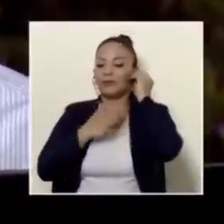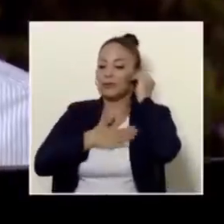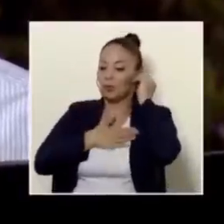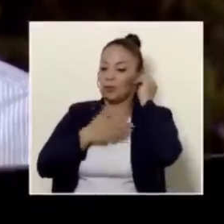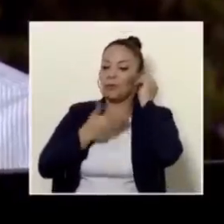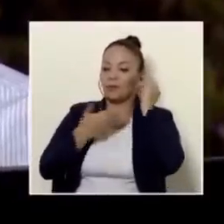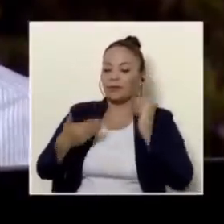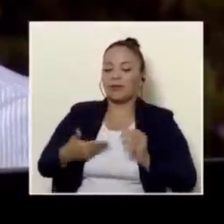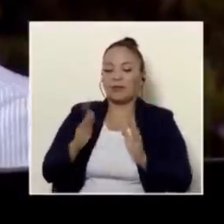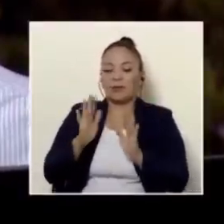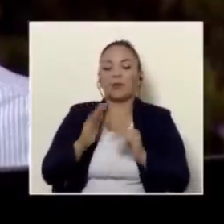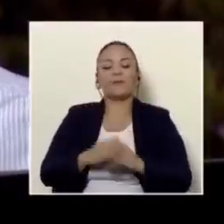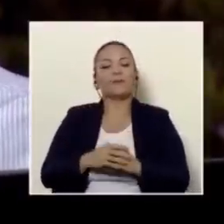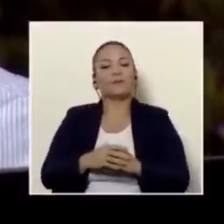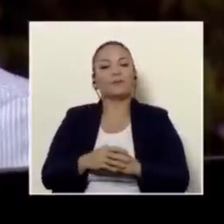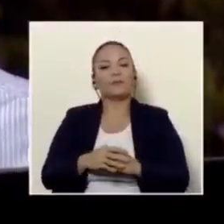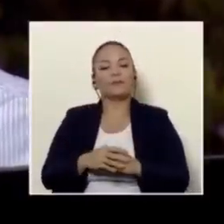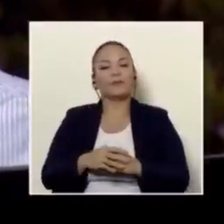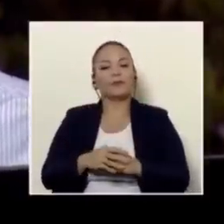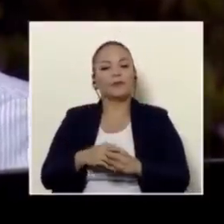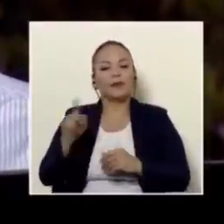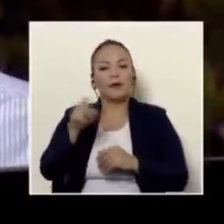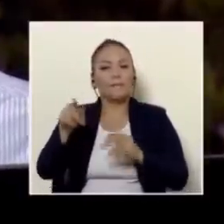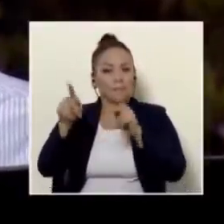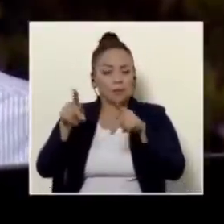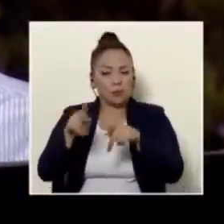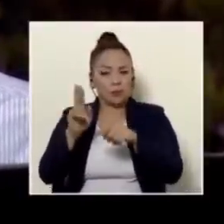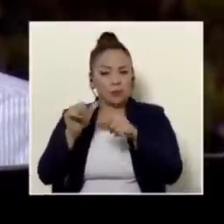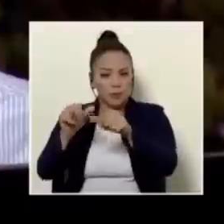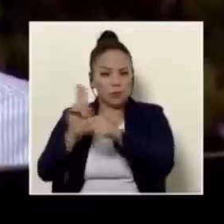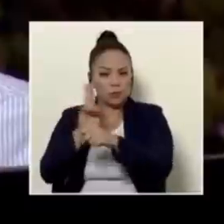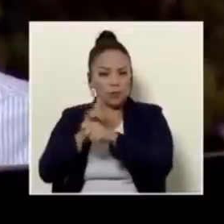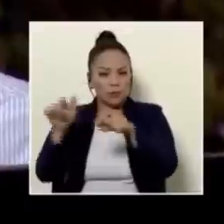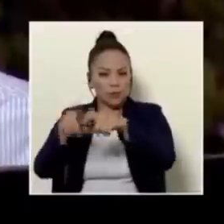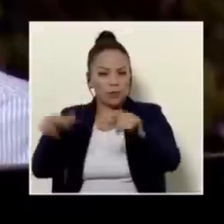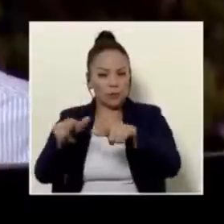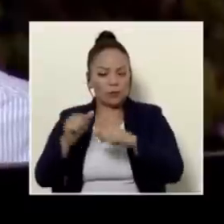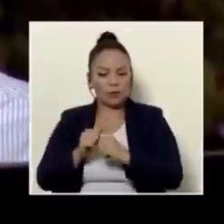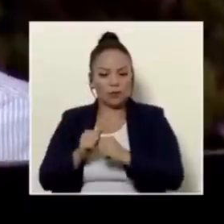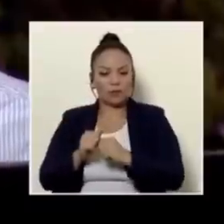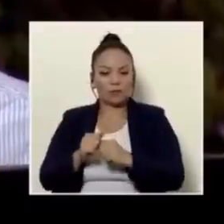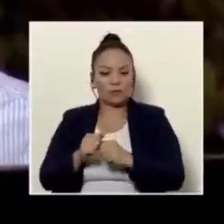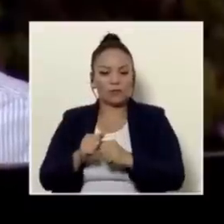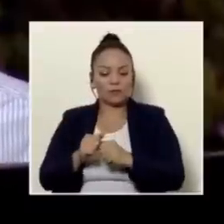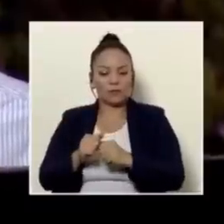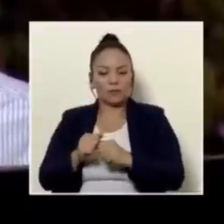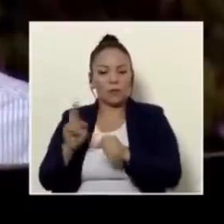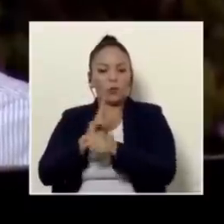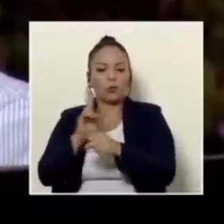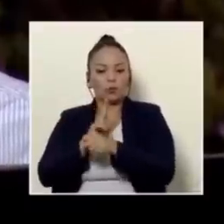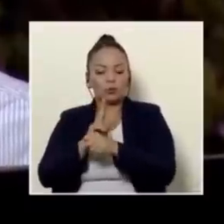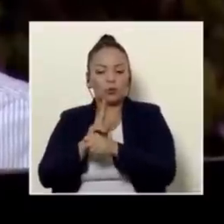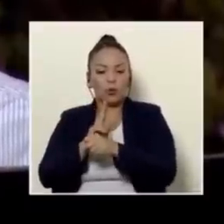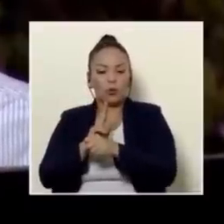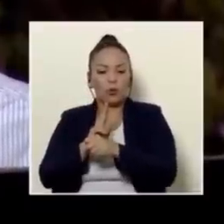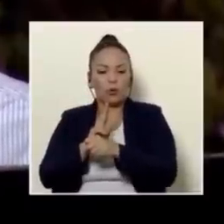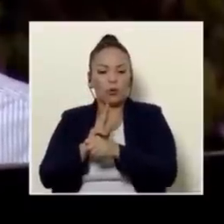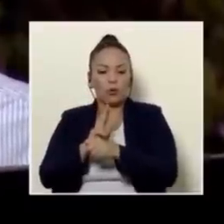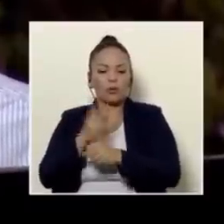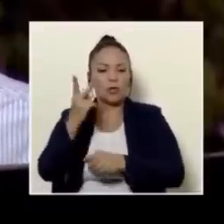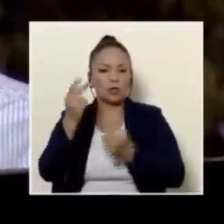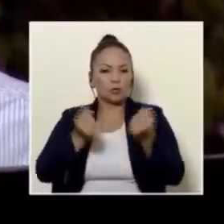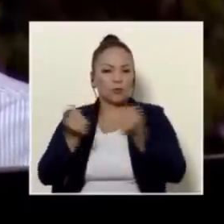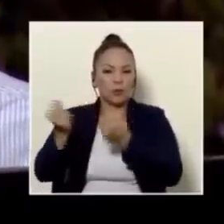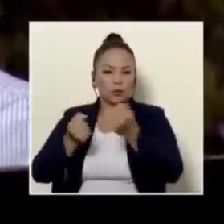cuenta. Disculpe, presidente. Don Rodrigo, y la pregunta es que estas personas siguen utilizando ese terreno a cambio del uso discrecional de dos vehículos para